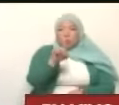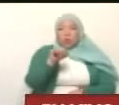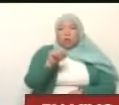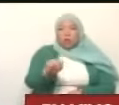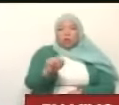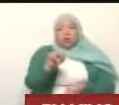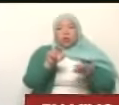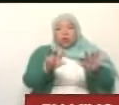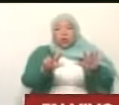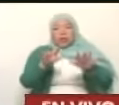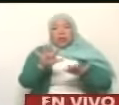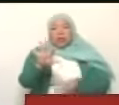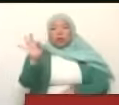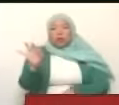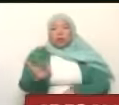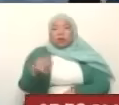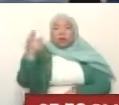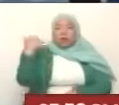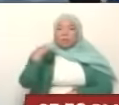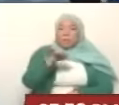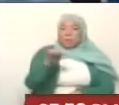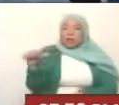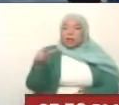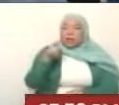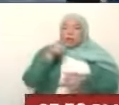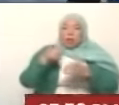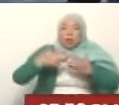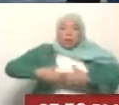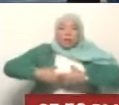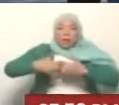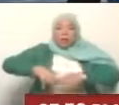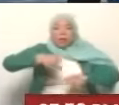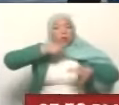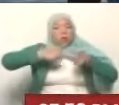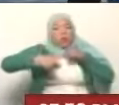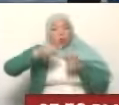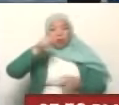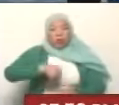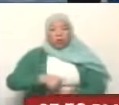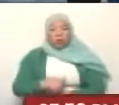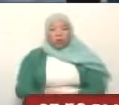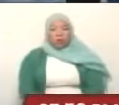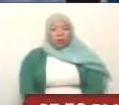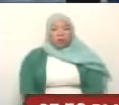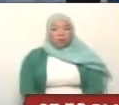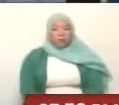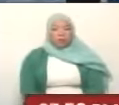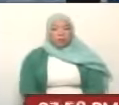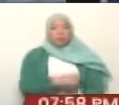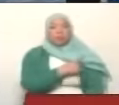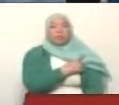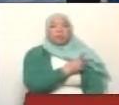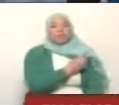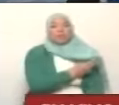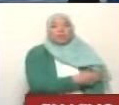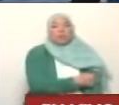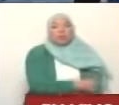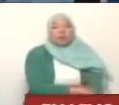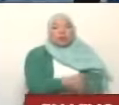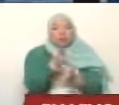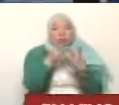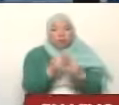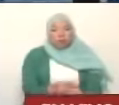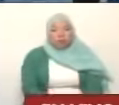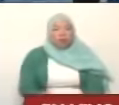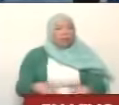números. La semana pasada usted hablaba de una encuestadora. Hoy le toca hablar de esta, que devela este... ¿Qué más dicen esos números?